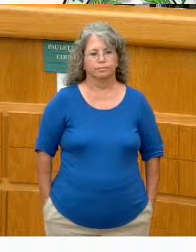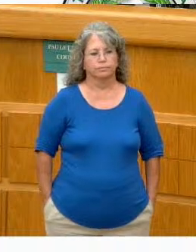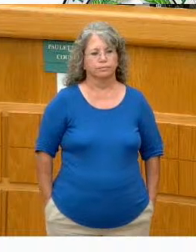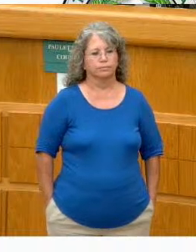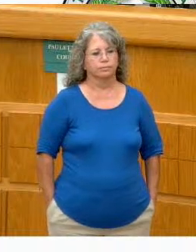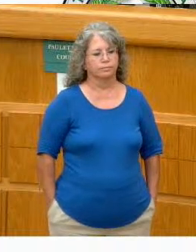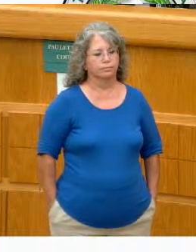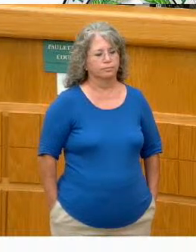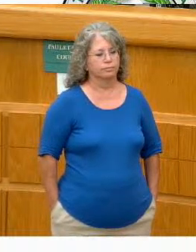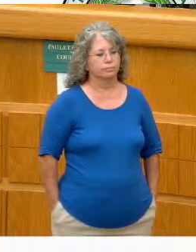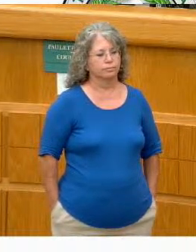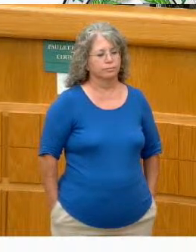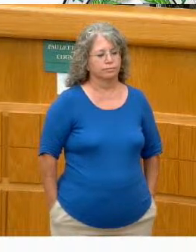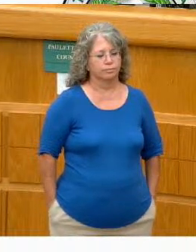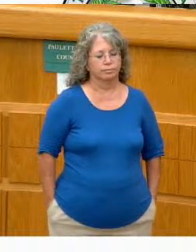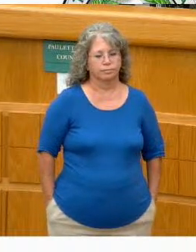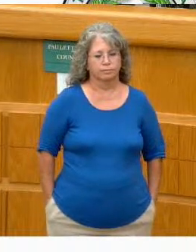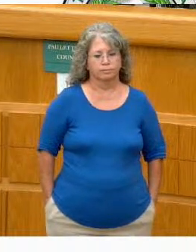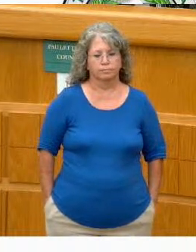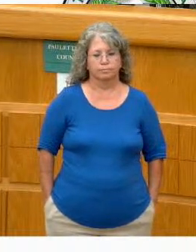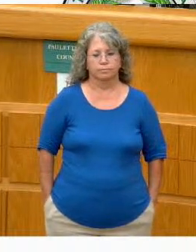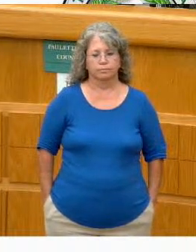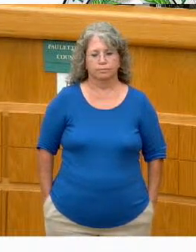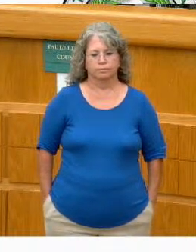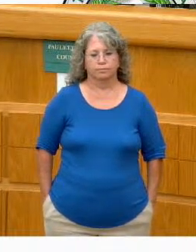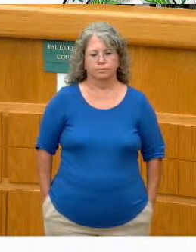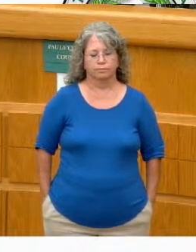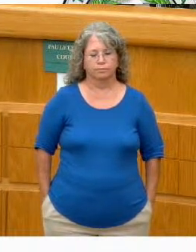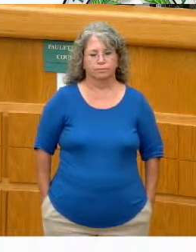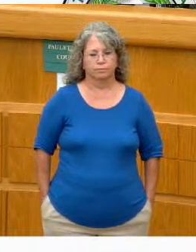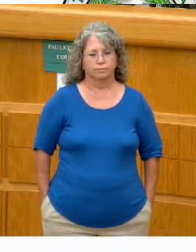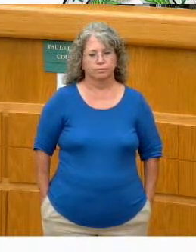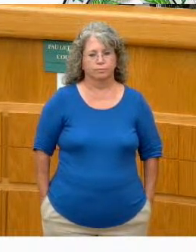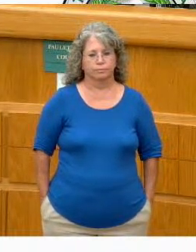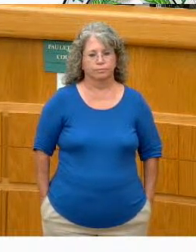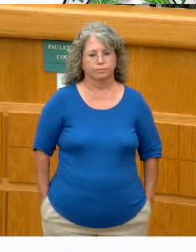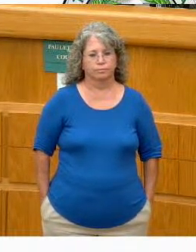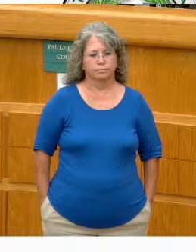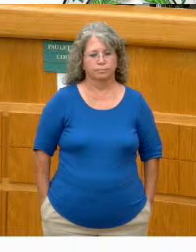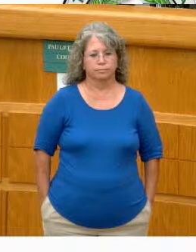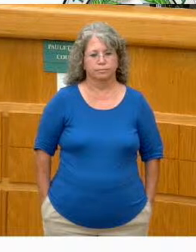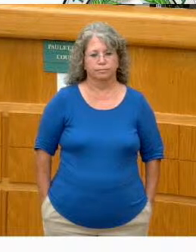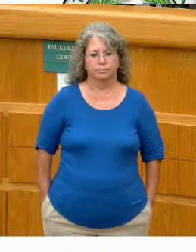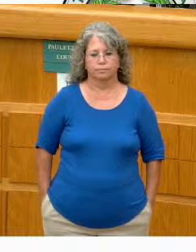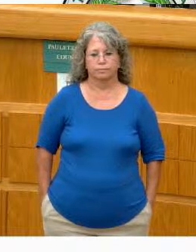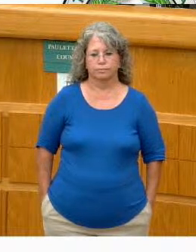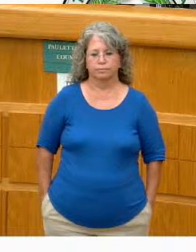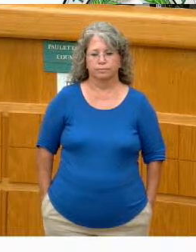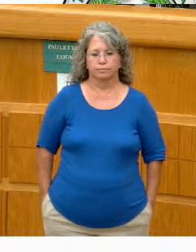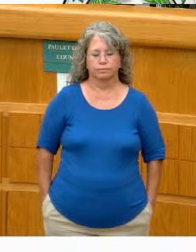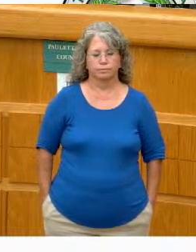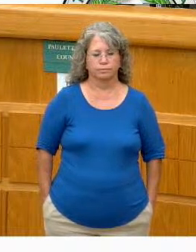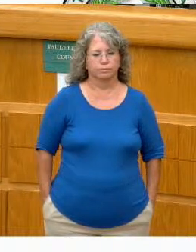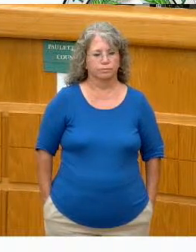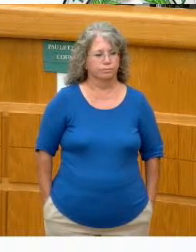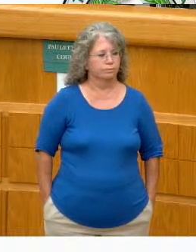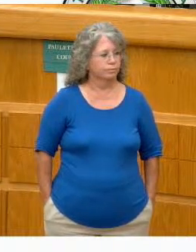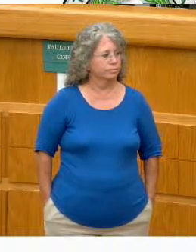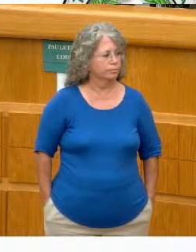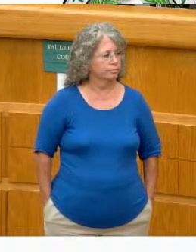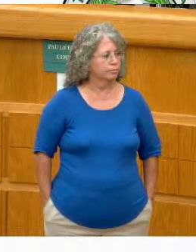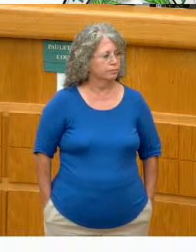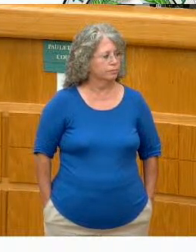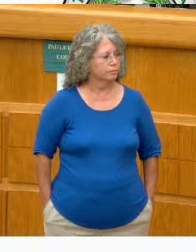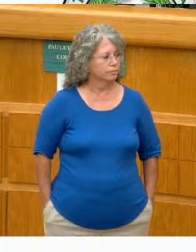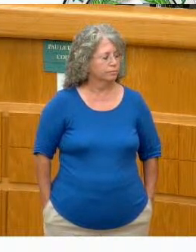es de 359. Los fallecimientos se están contando hasta que el certificado de defunción ha sido emitido, el cual puede tardar